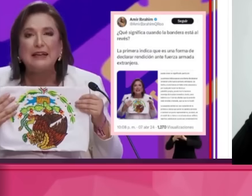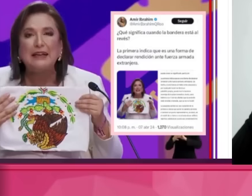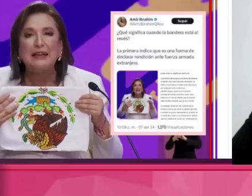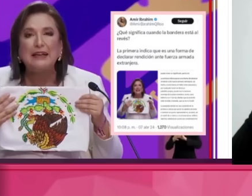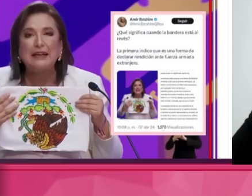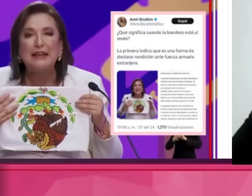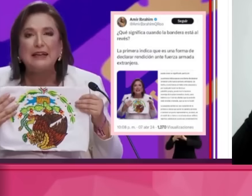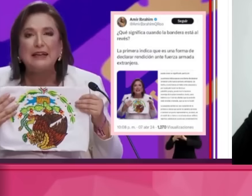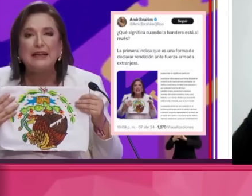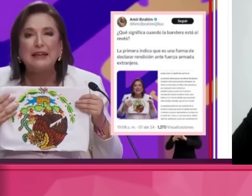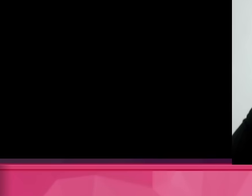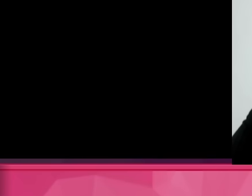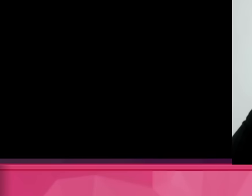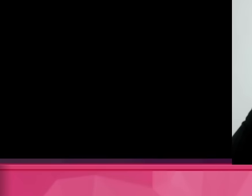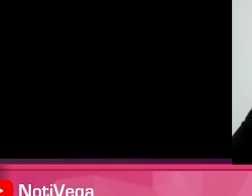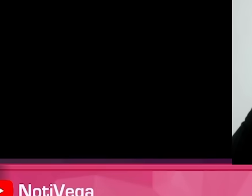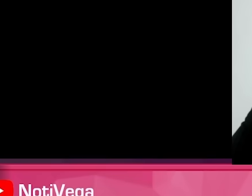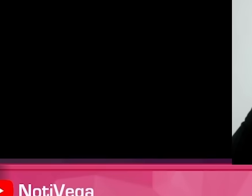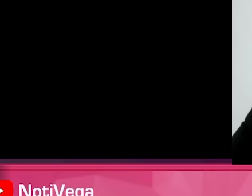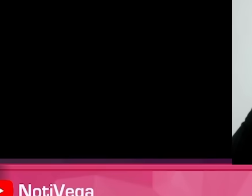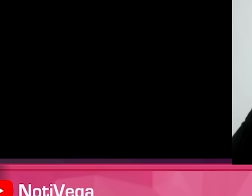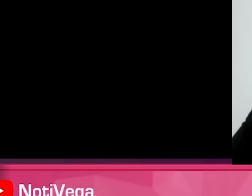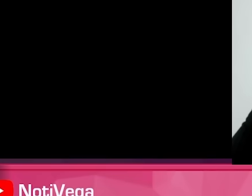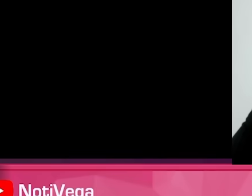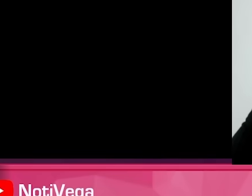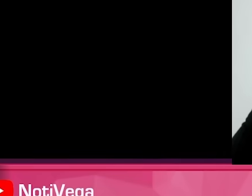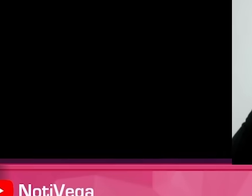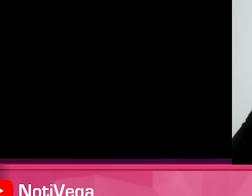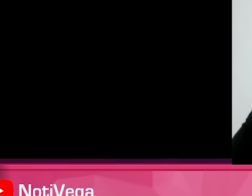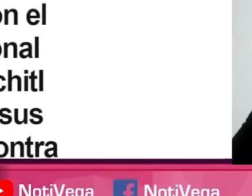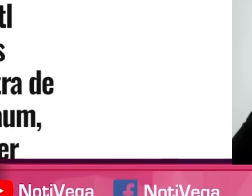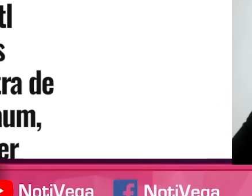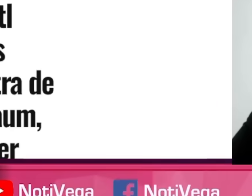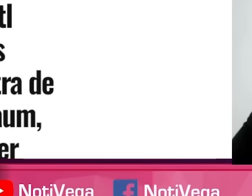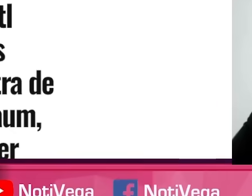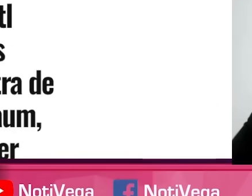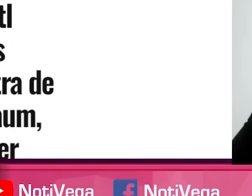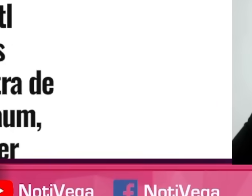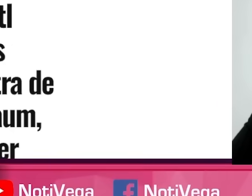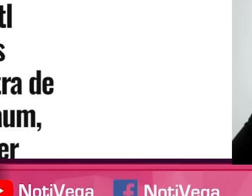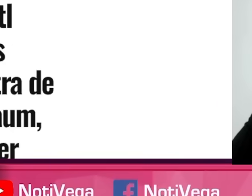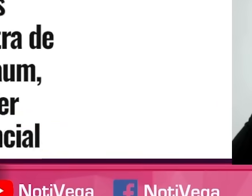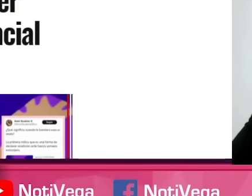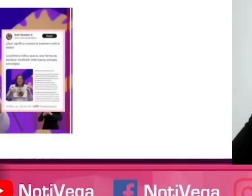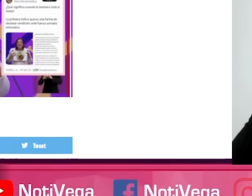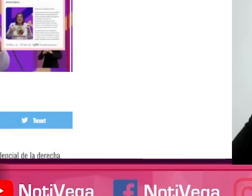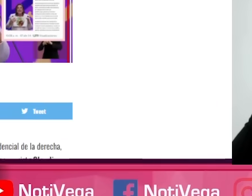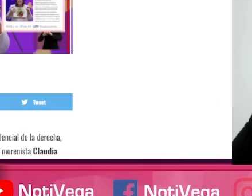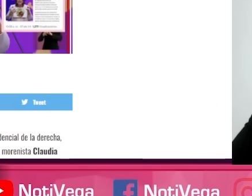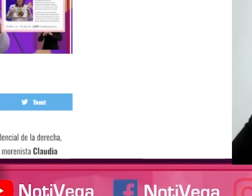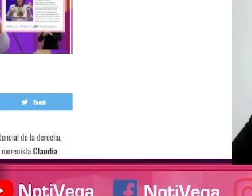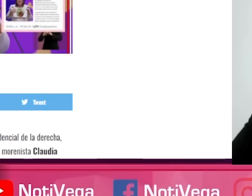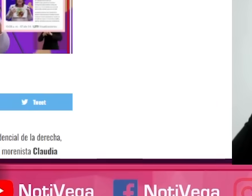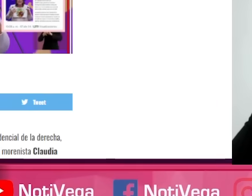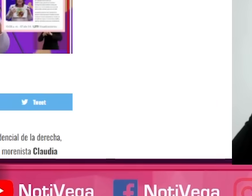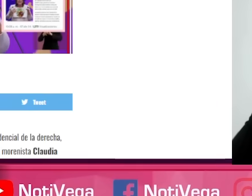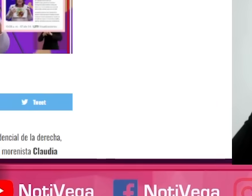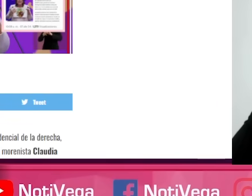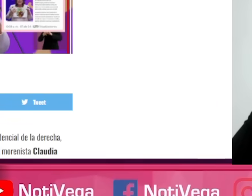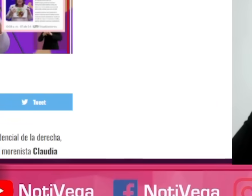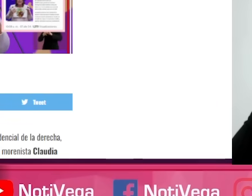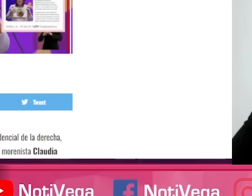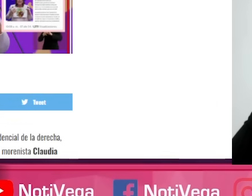debate presidencial. Y pues bueno, pues esto fue como que la gota que derramó el vaso, pues con esto, que ridiculez que hizo Xochitl